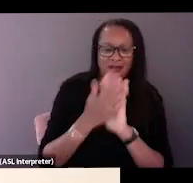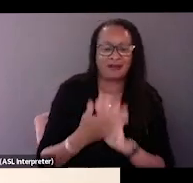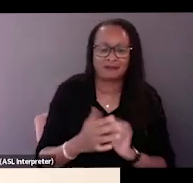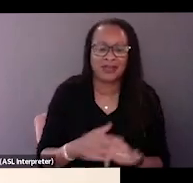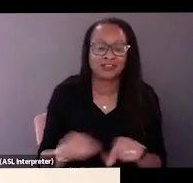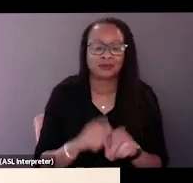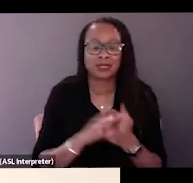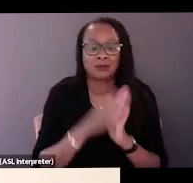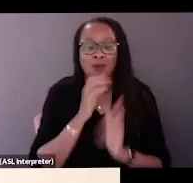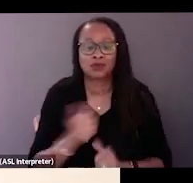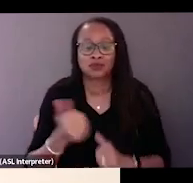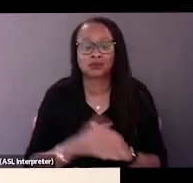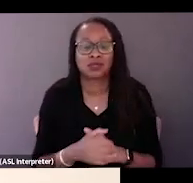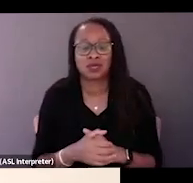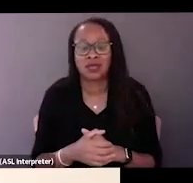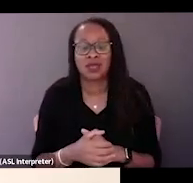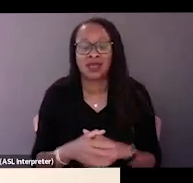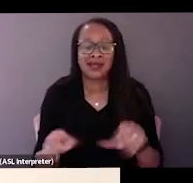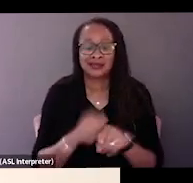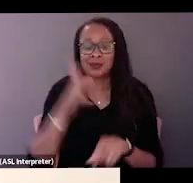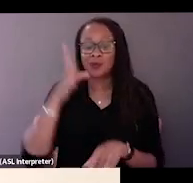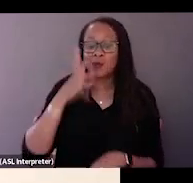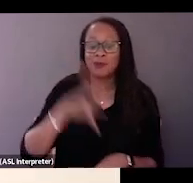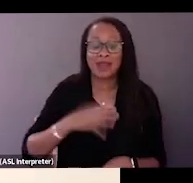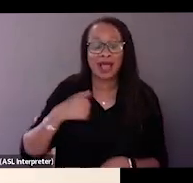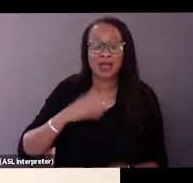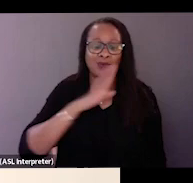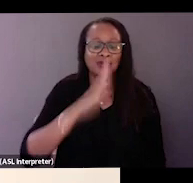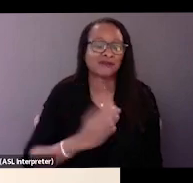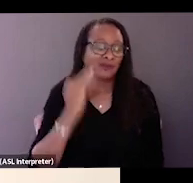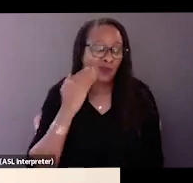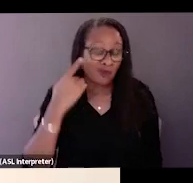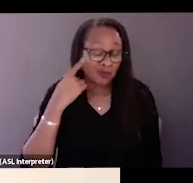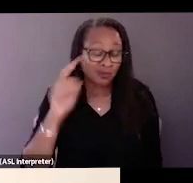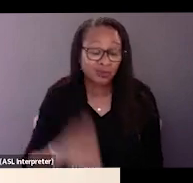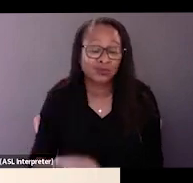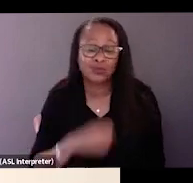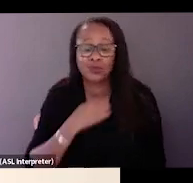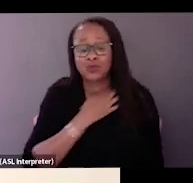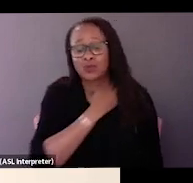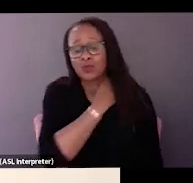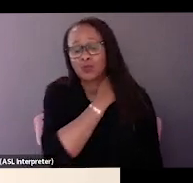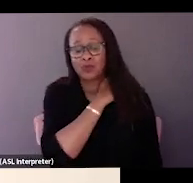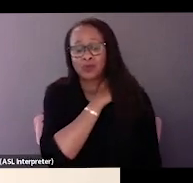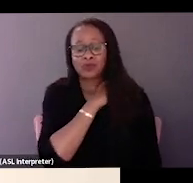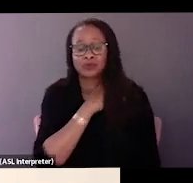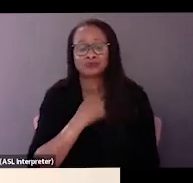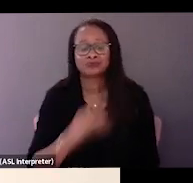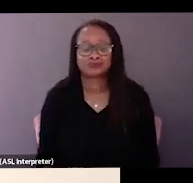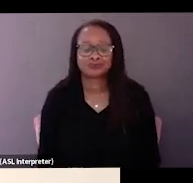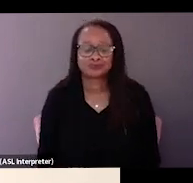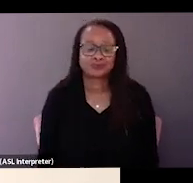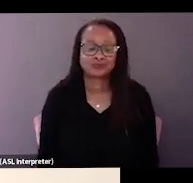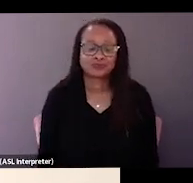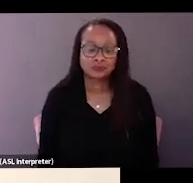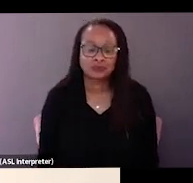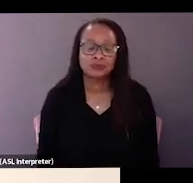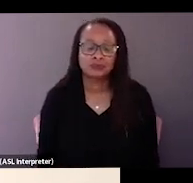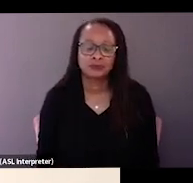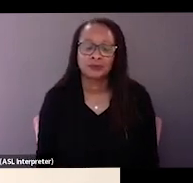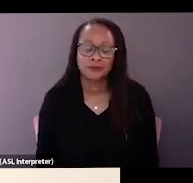y creo que de ahí partí un poco también el viaje, ¿no? La búsqueda, la